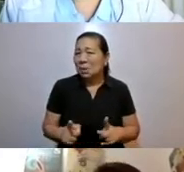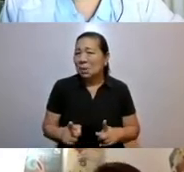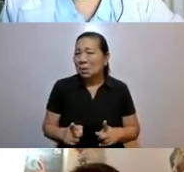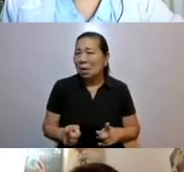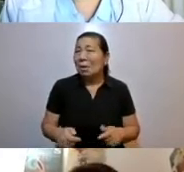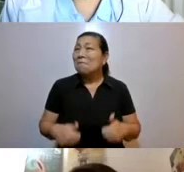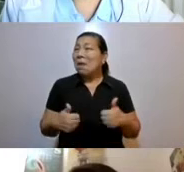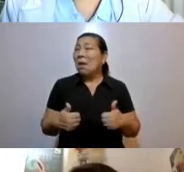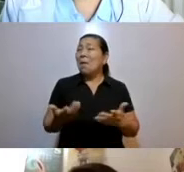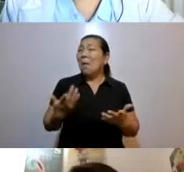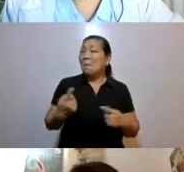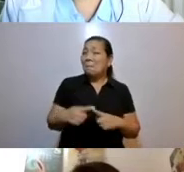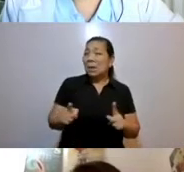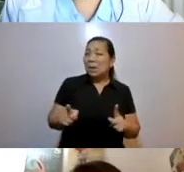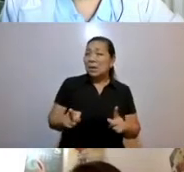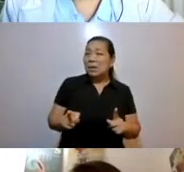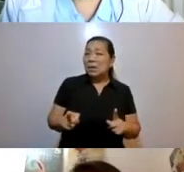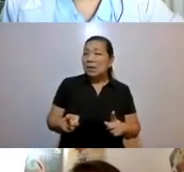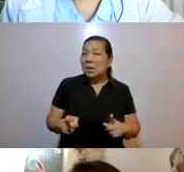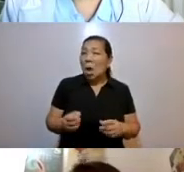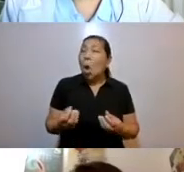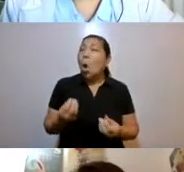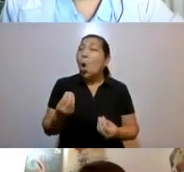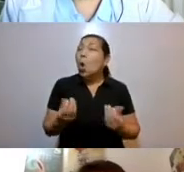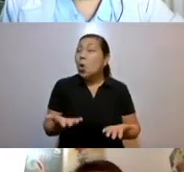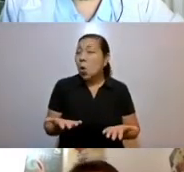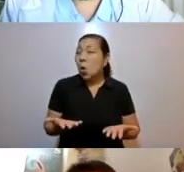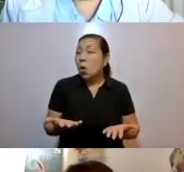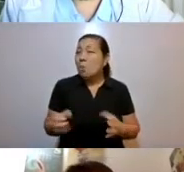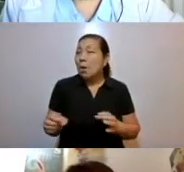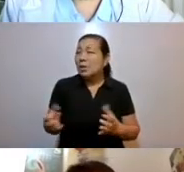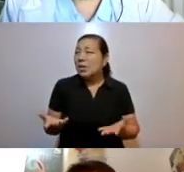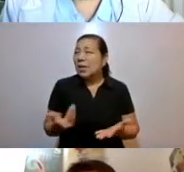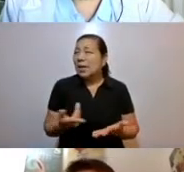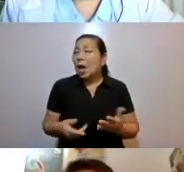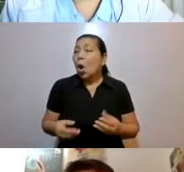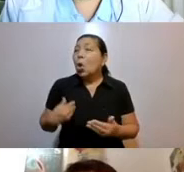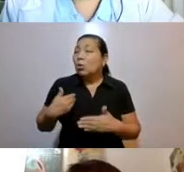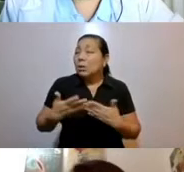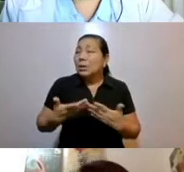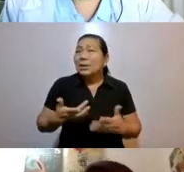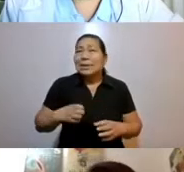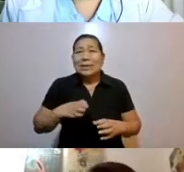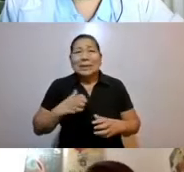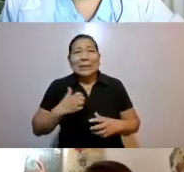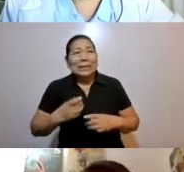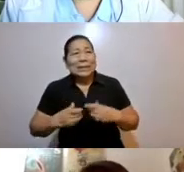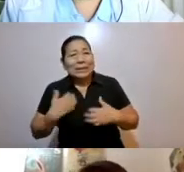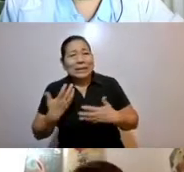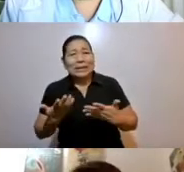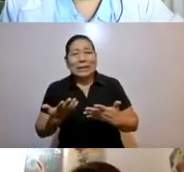triunfa, pero el fallar, ¿cómo lo van a tomar? ¿Cómo genera ansiedad? ¿Cómo pierde